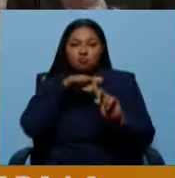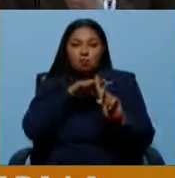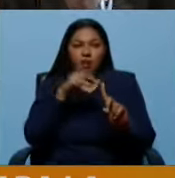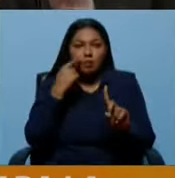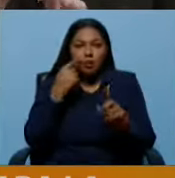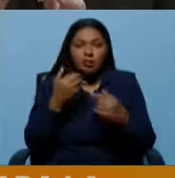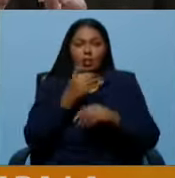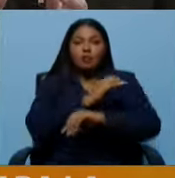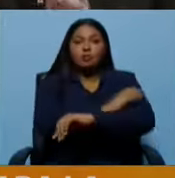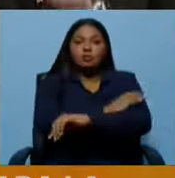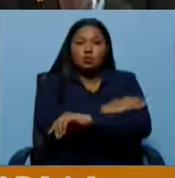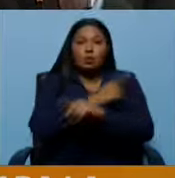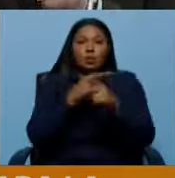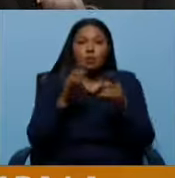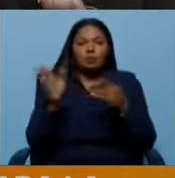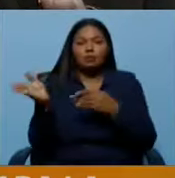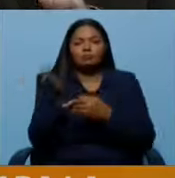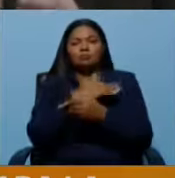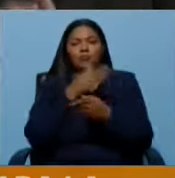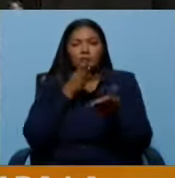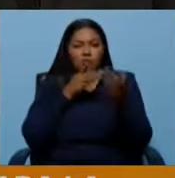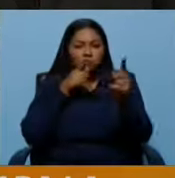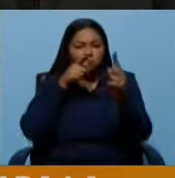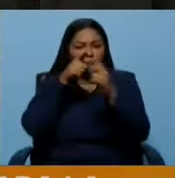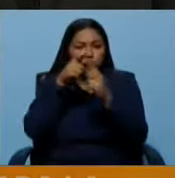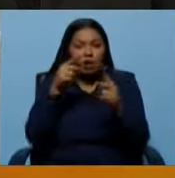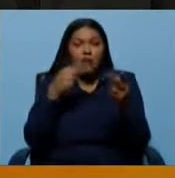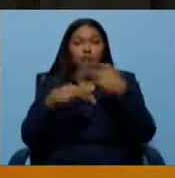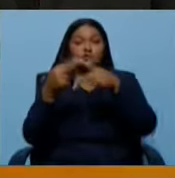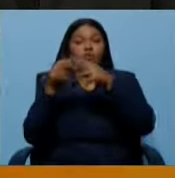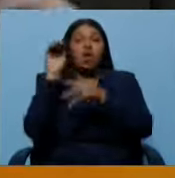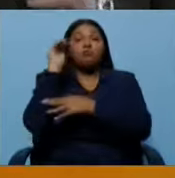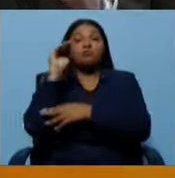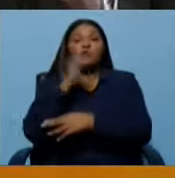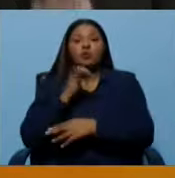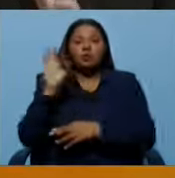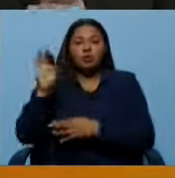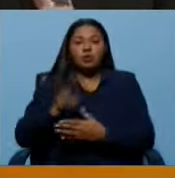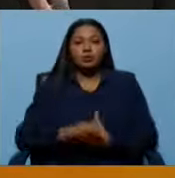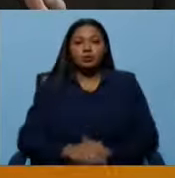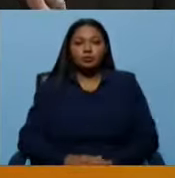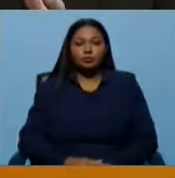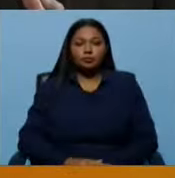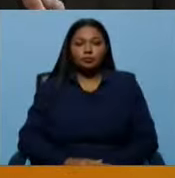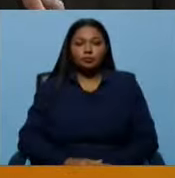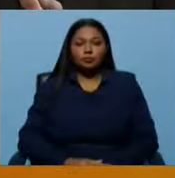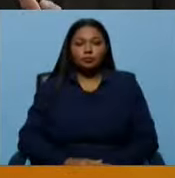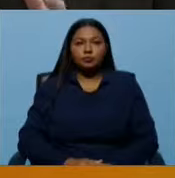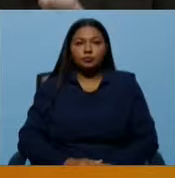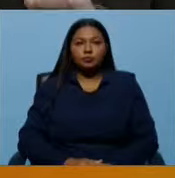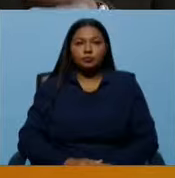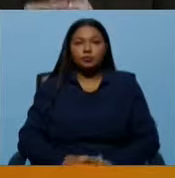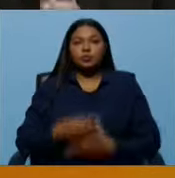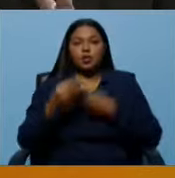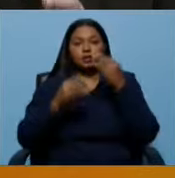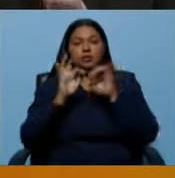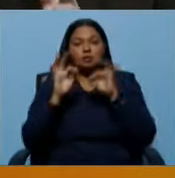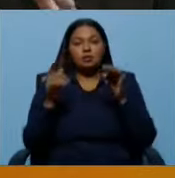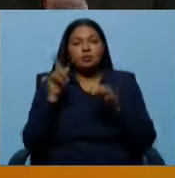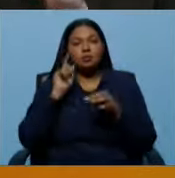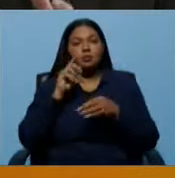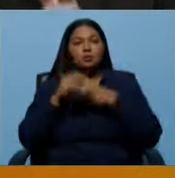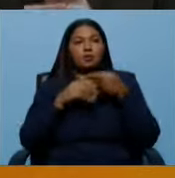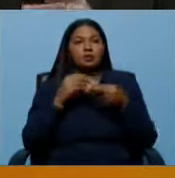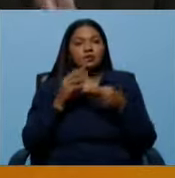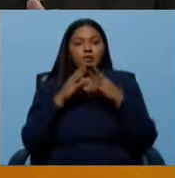derecha, pero vamos a pasar la página, vamos a enfilarnos en la construcción del futuro de nuestro país. Para enfilarnos en la construcción del futuro de nuestro país es indispensable que